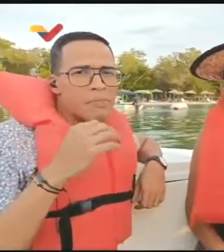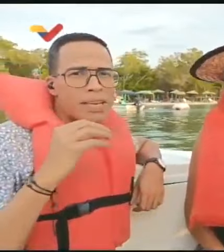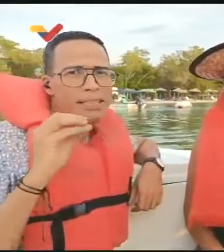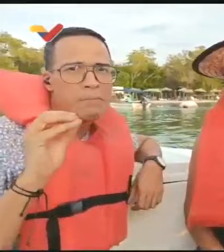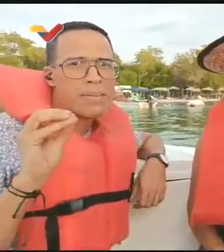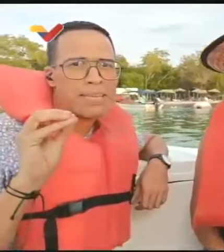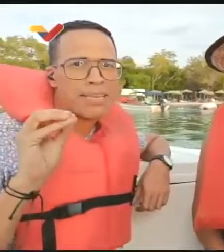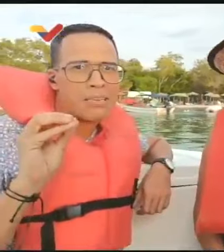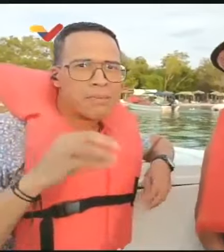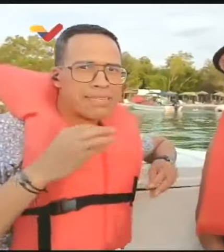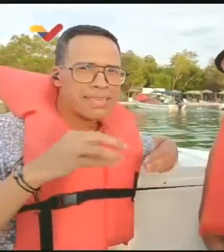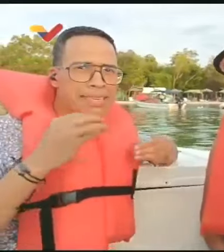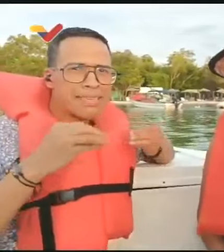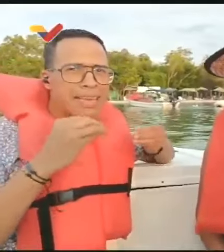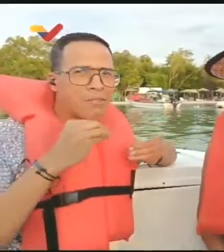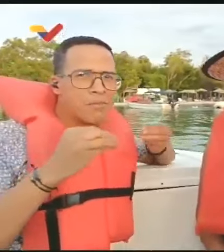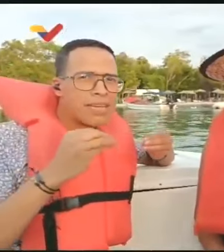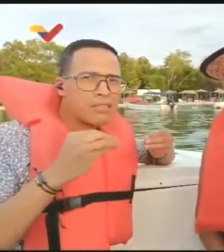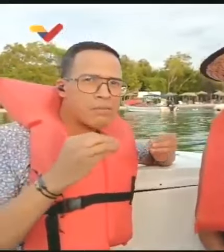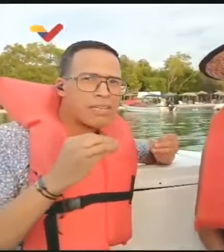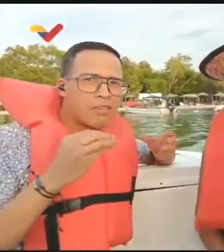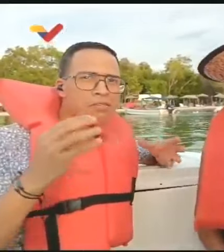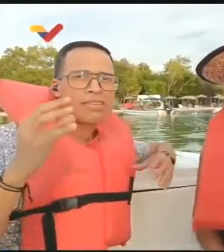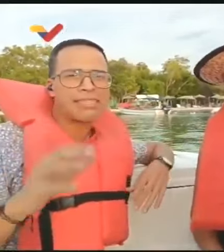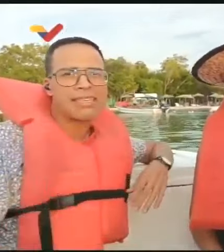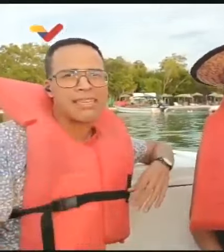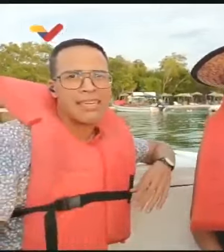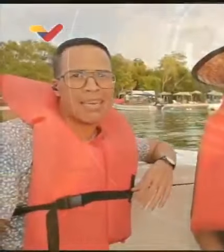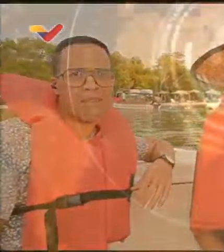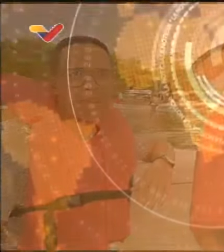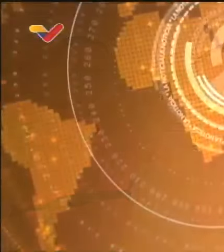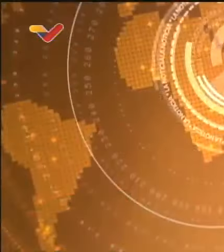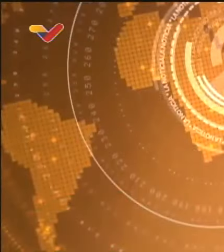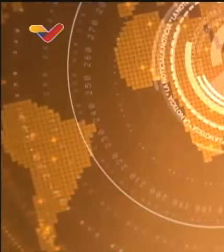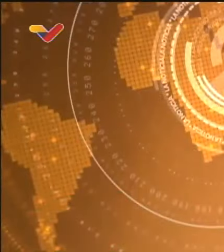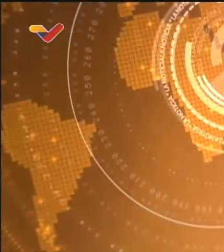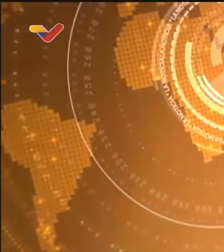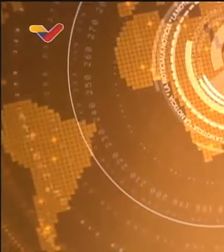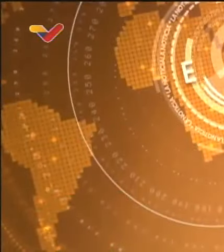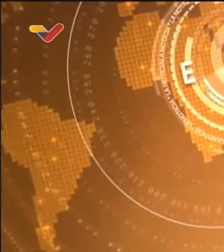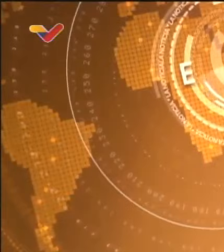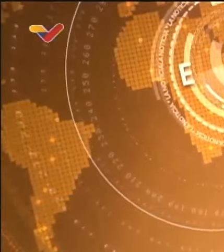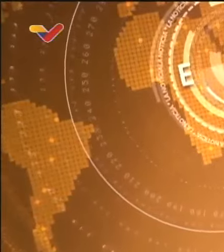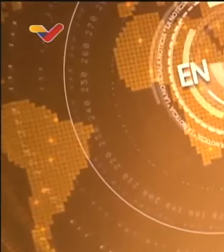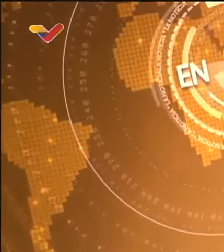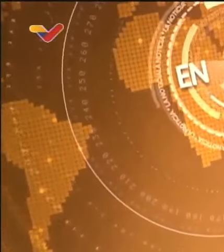cerca estas playas para seguir descubriendo más de lo que ofrecen ellos acá.